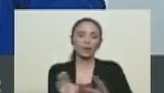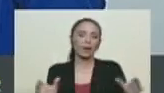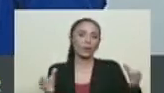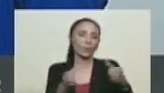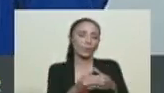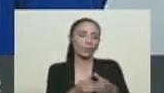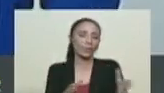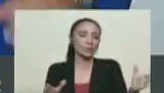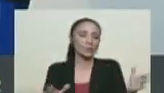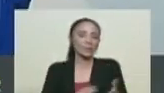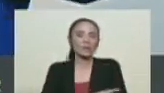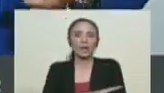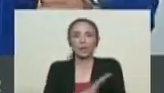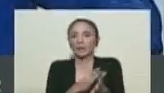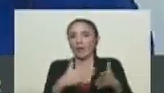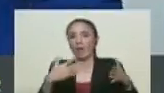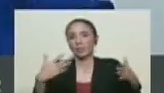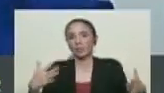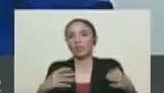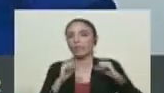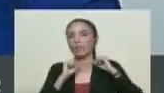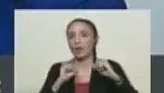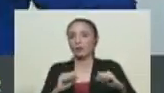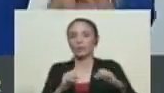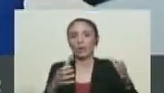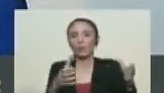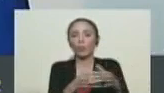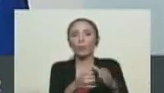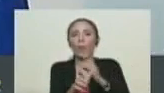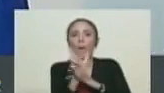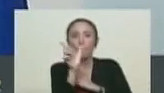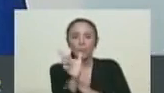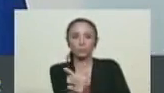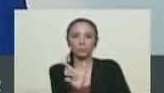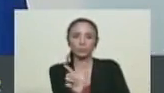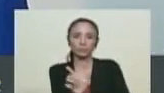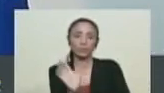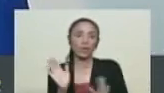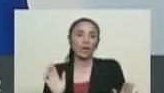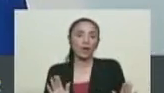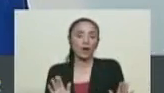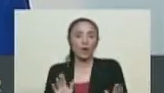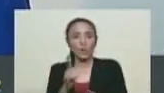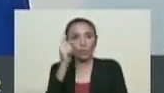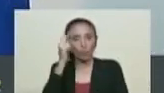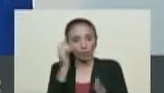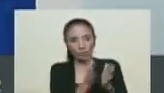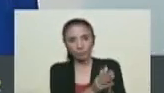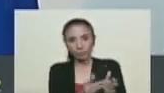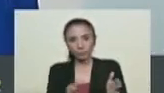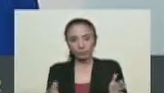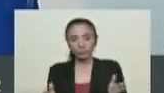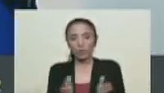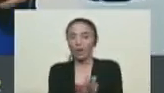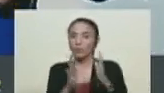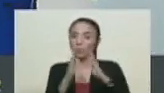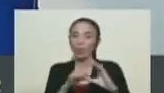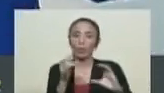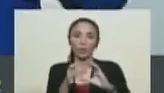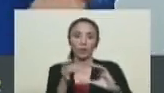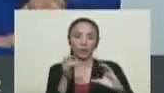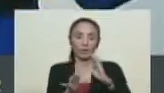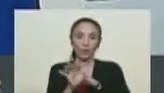Latina. Es un poderoso partido. Dentro de unos días, Jorge, vamos a carnetizar a todos los militantes